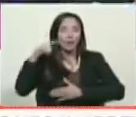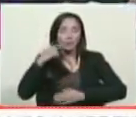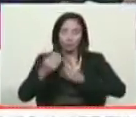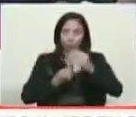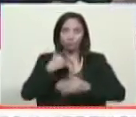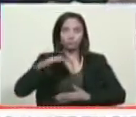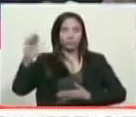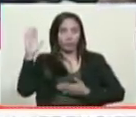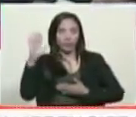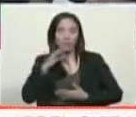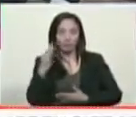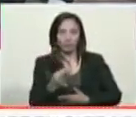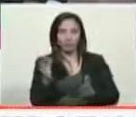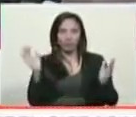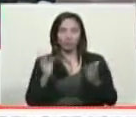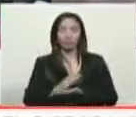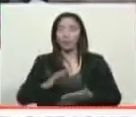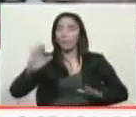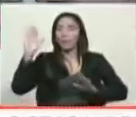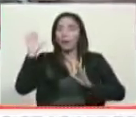vida cumpliendo mi palabra.